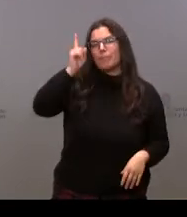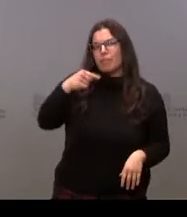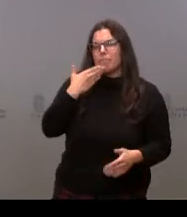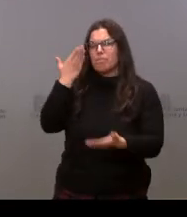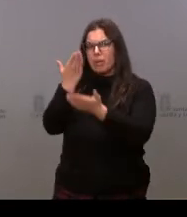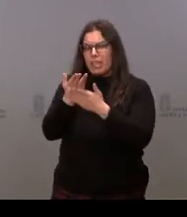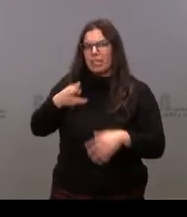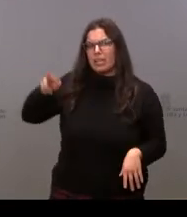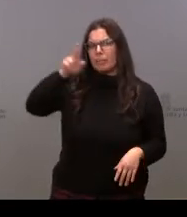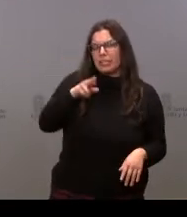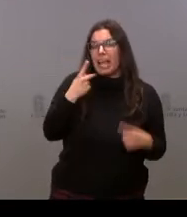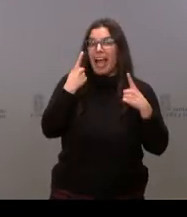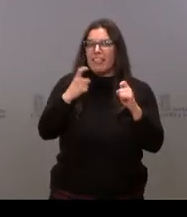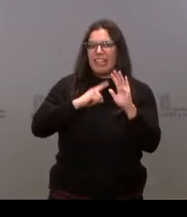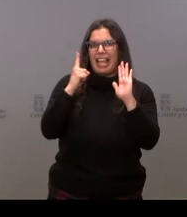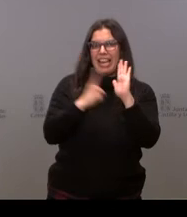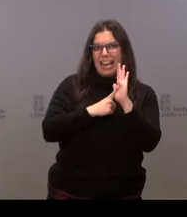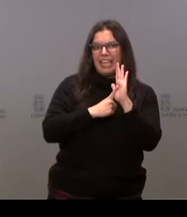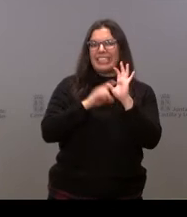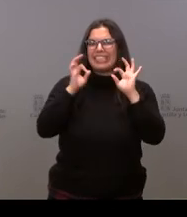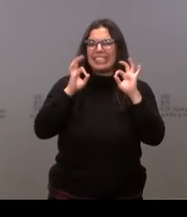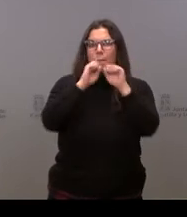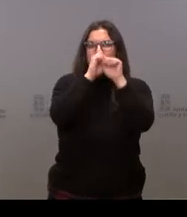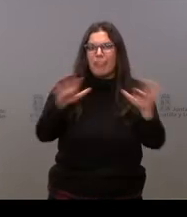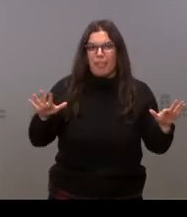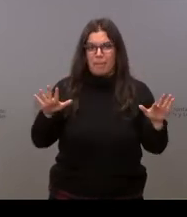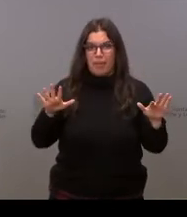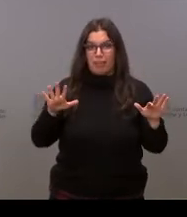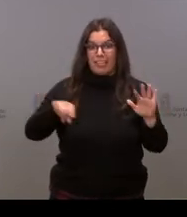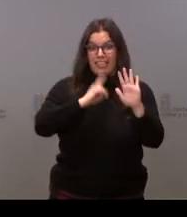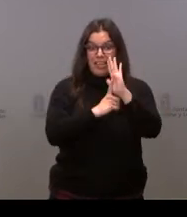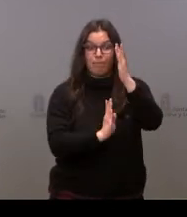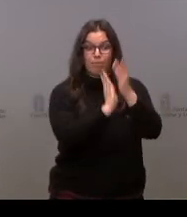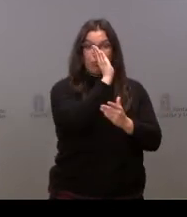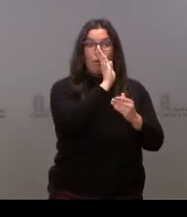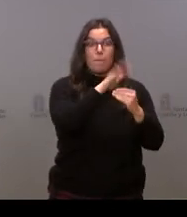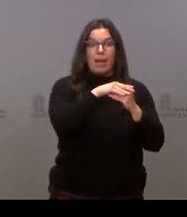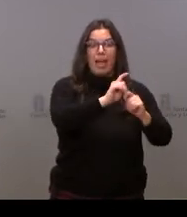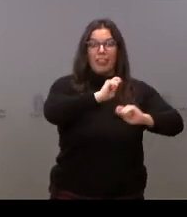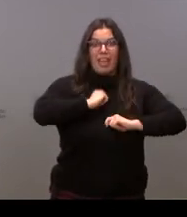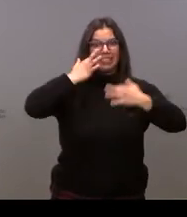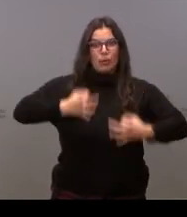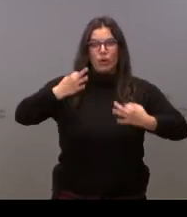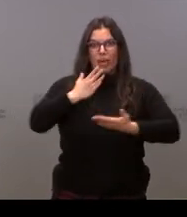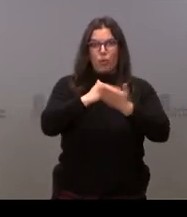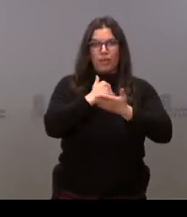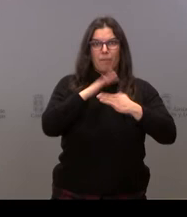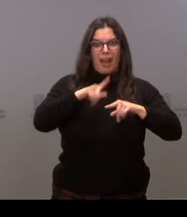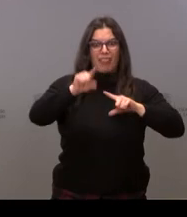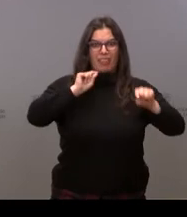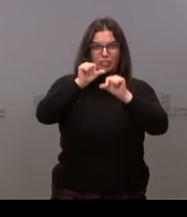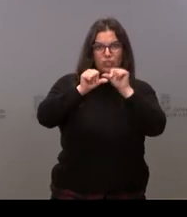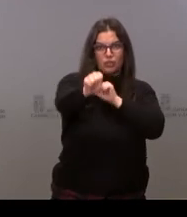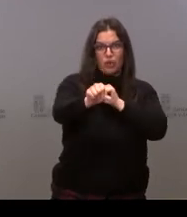necesidad de una ley de pandemias que permita actuar a las comunidades autónomas con seguridad jurídica y sobre todo con